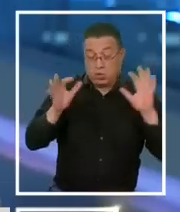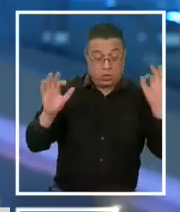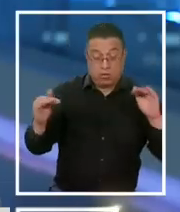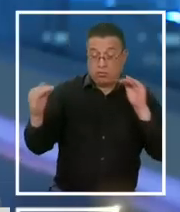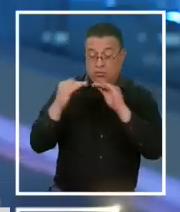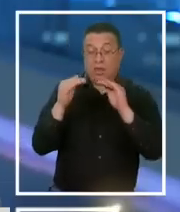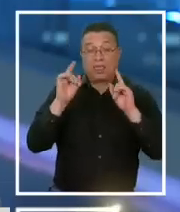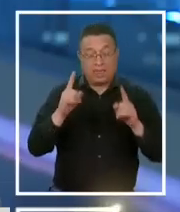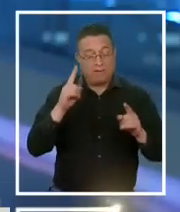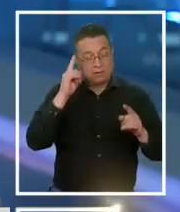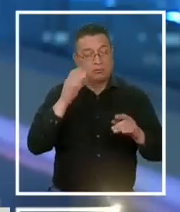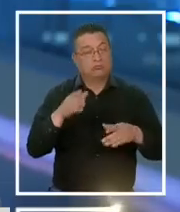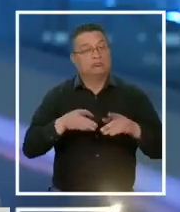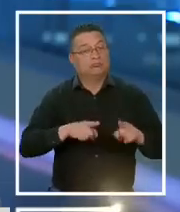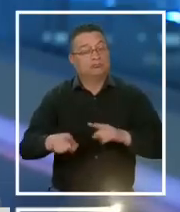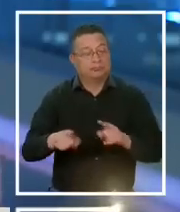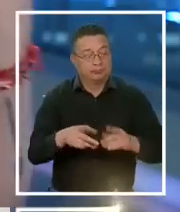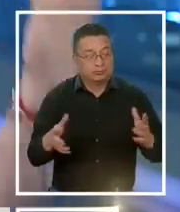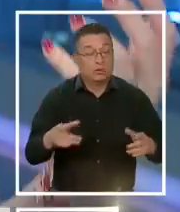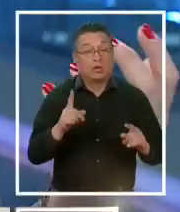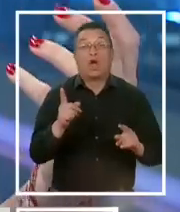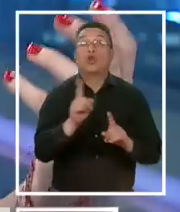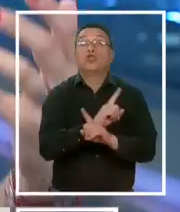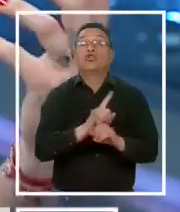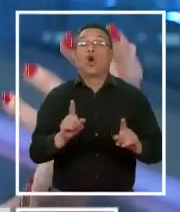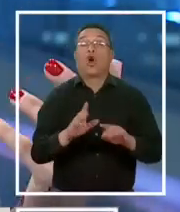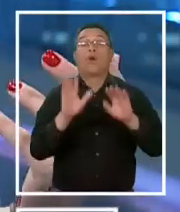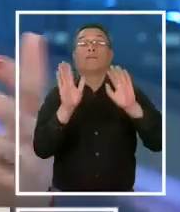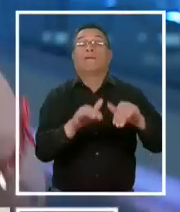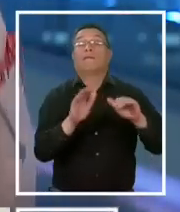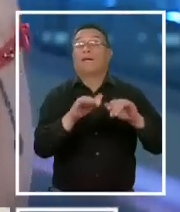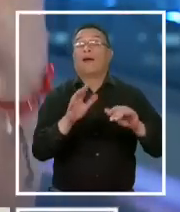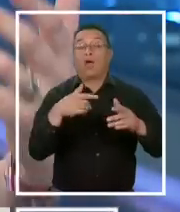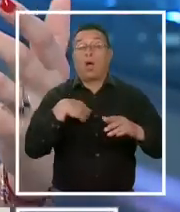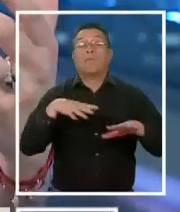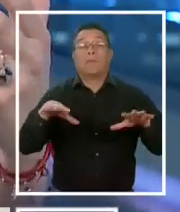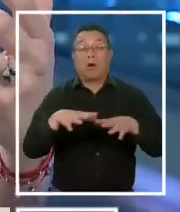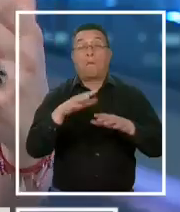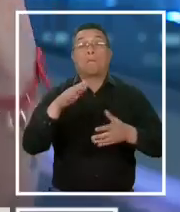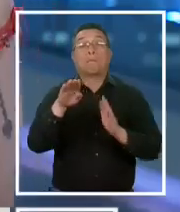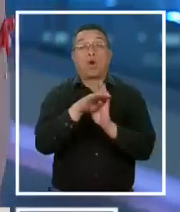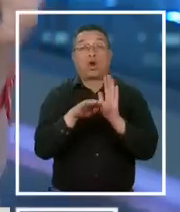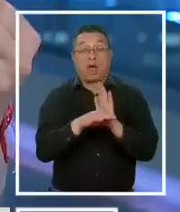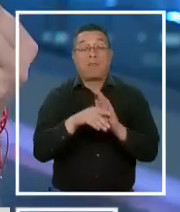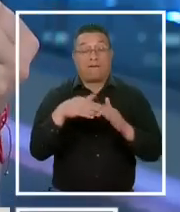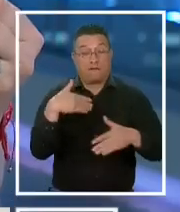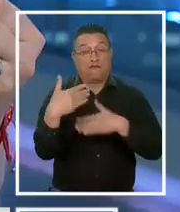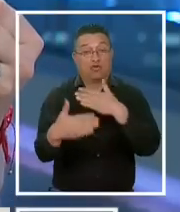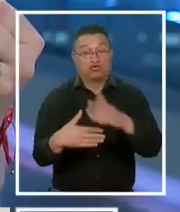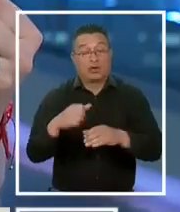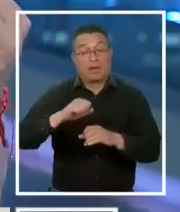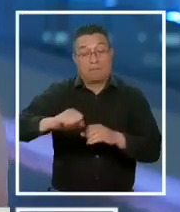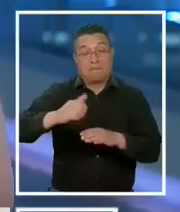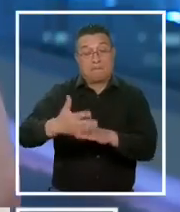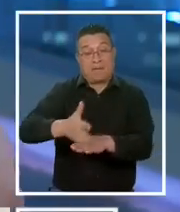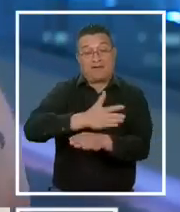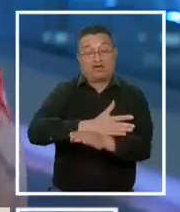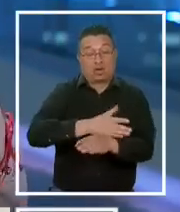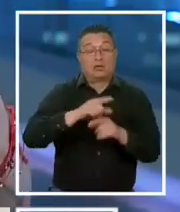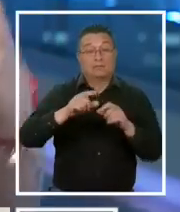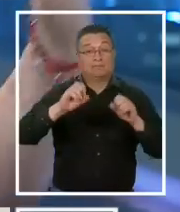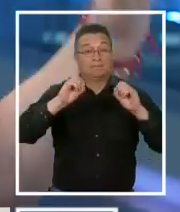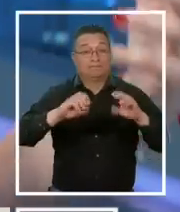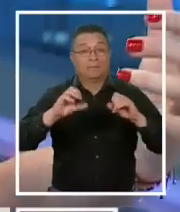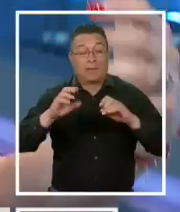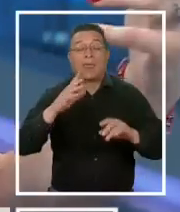acciones en esa línea Y eso implica no dejar de hacer programas que basados en La evidencia funcionan preventivamente y